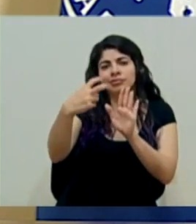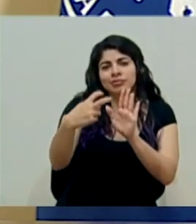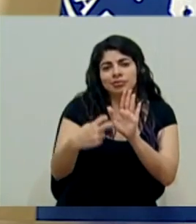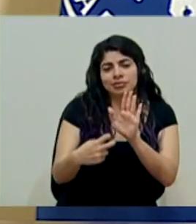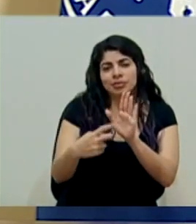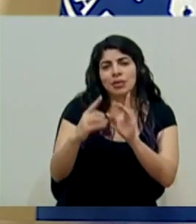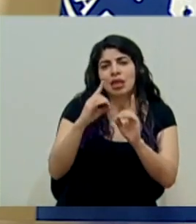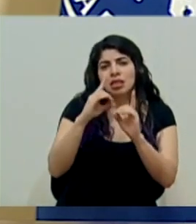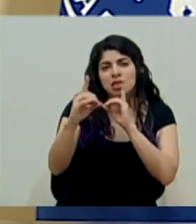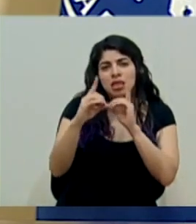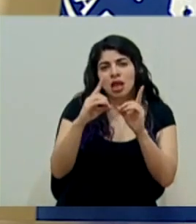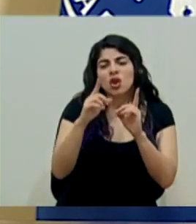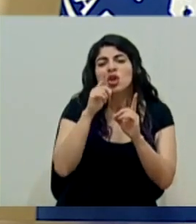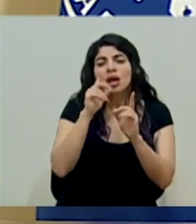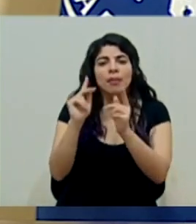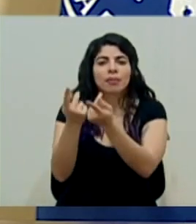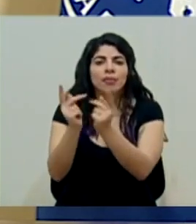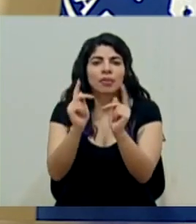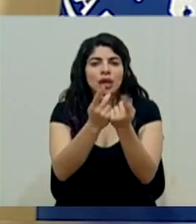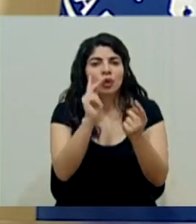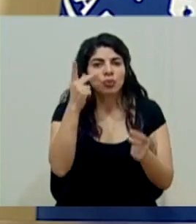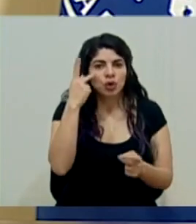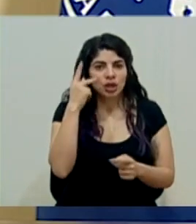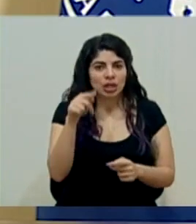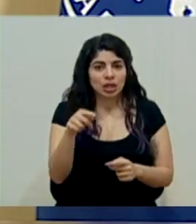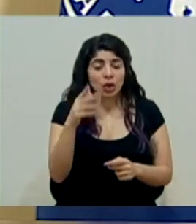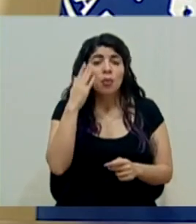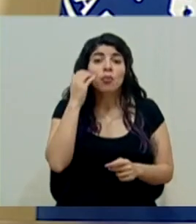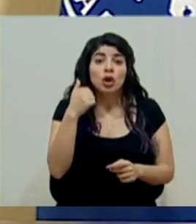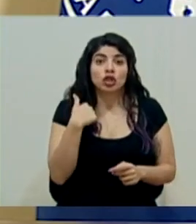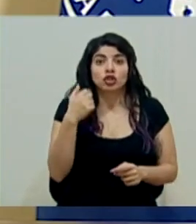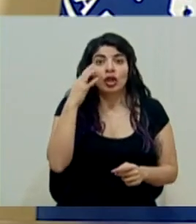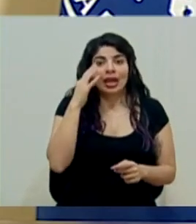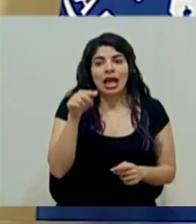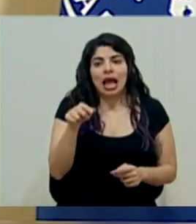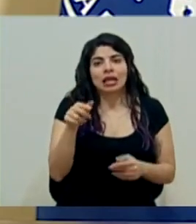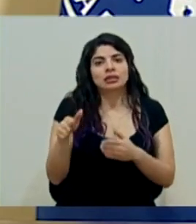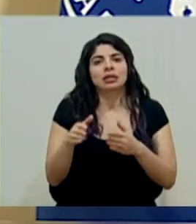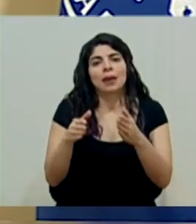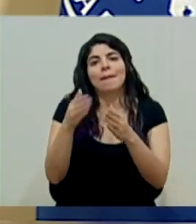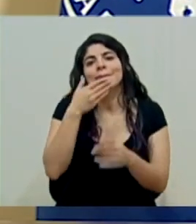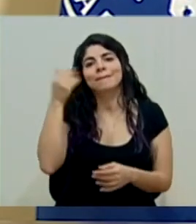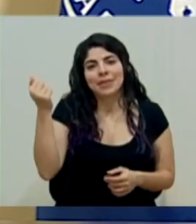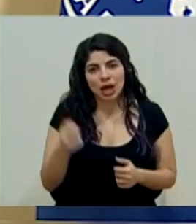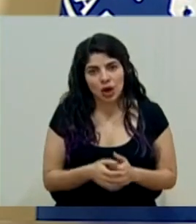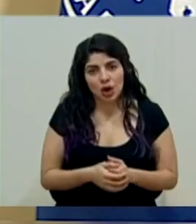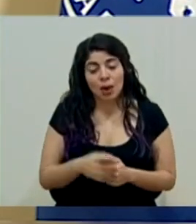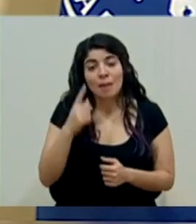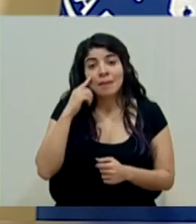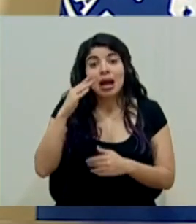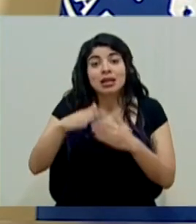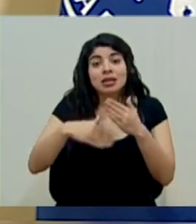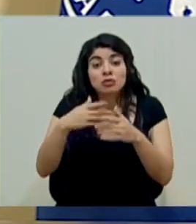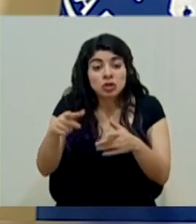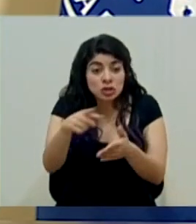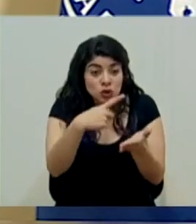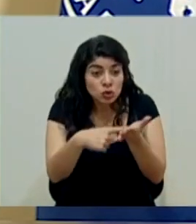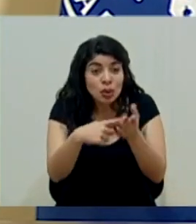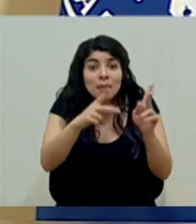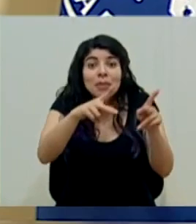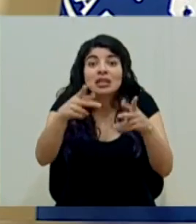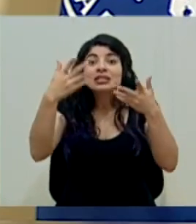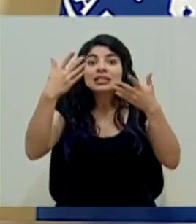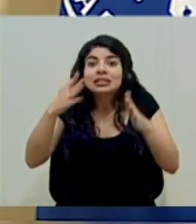las fuerzas políticas. Porque creo yo que esa es la mejor ruta para llegar a lo del fondo con algo que ya la